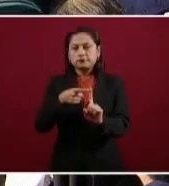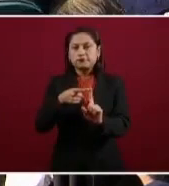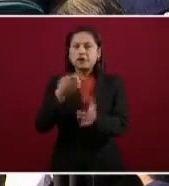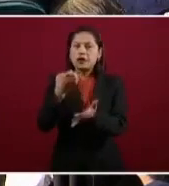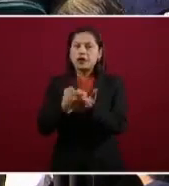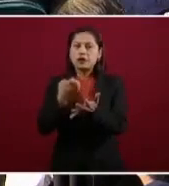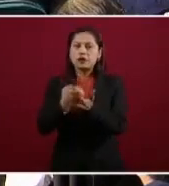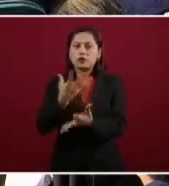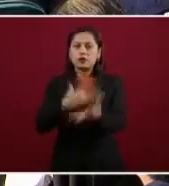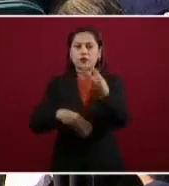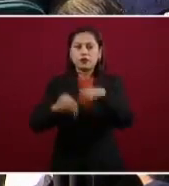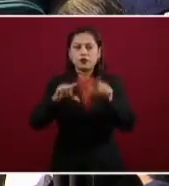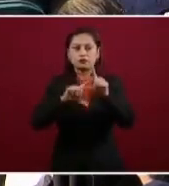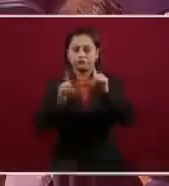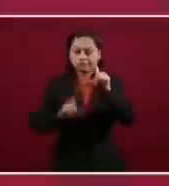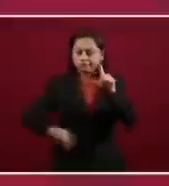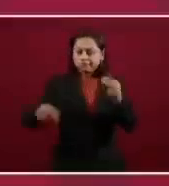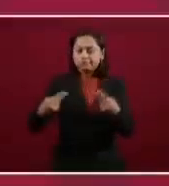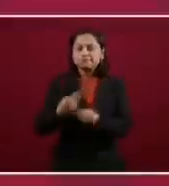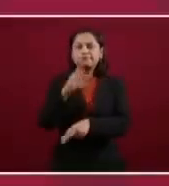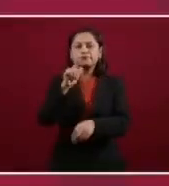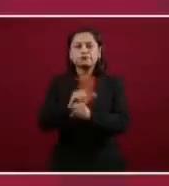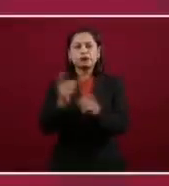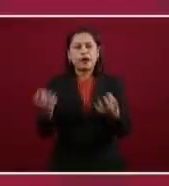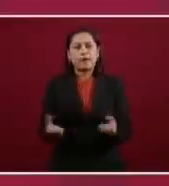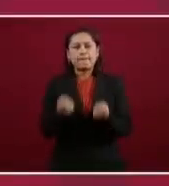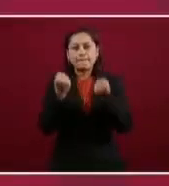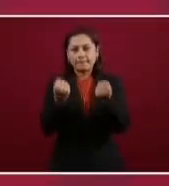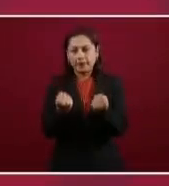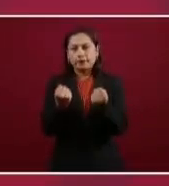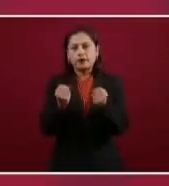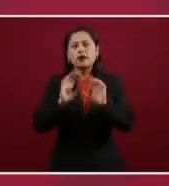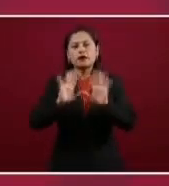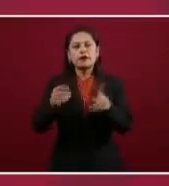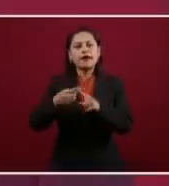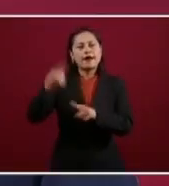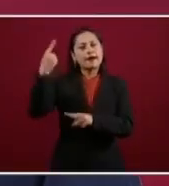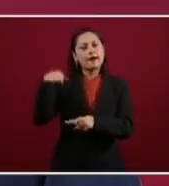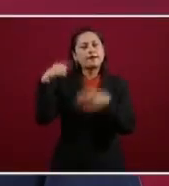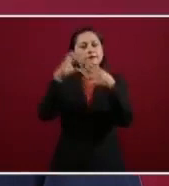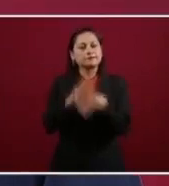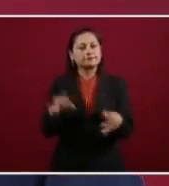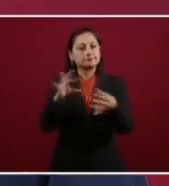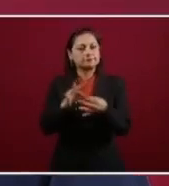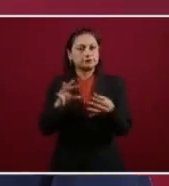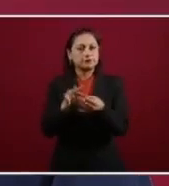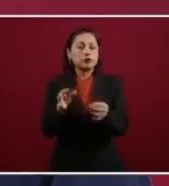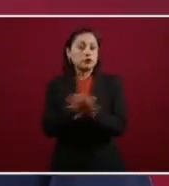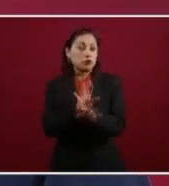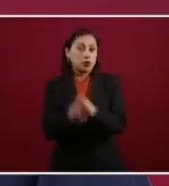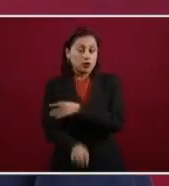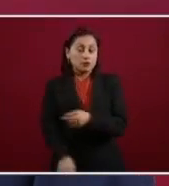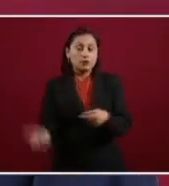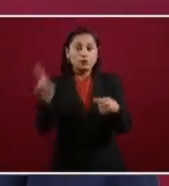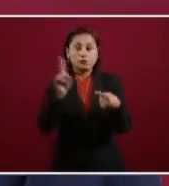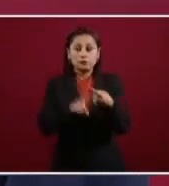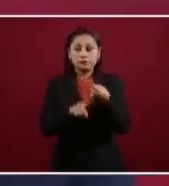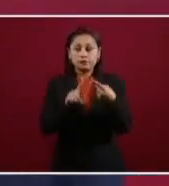nacional aquí ya lo hemos expuesto una iones